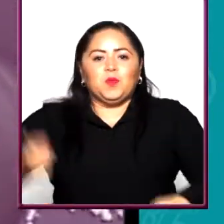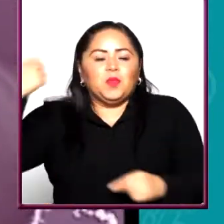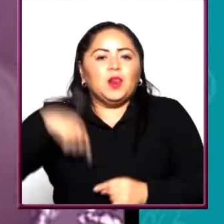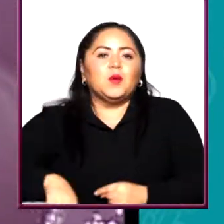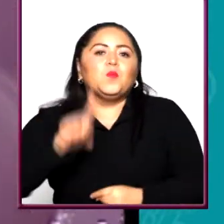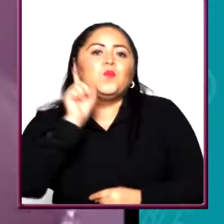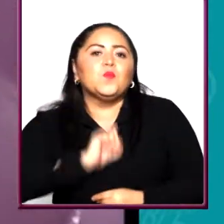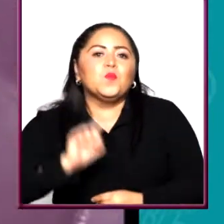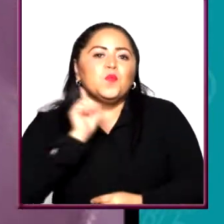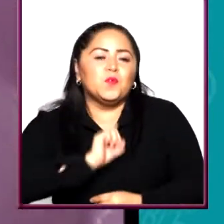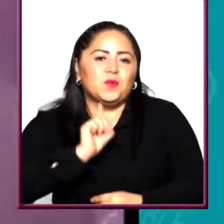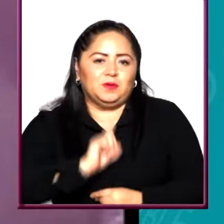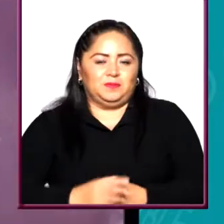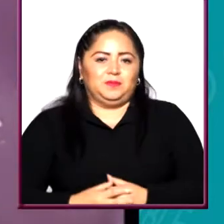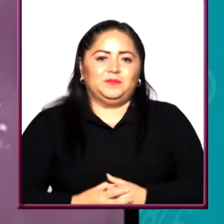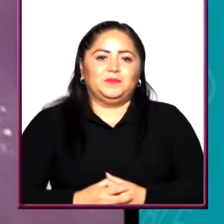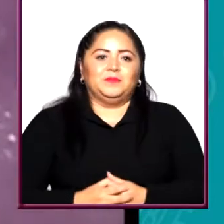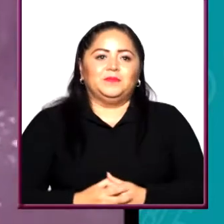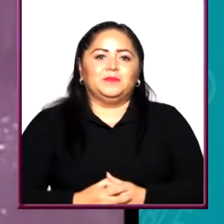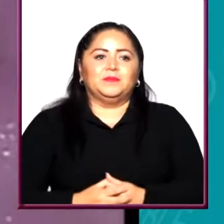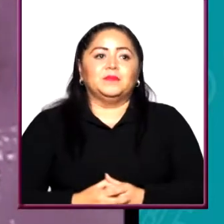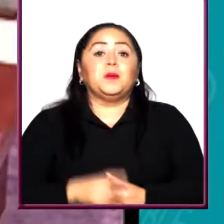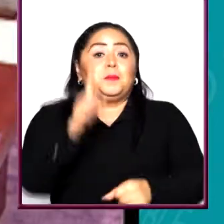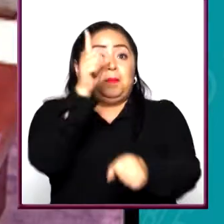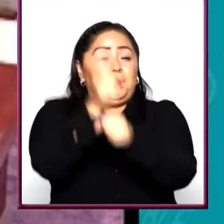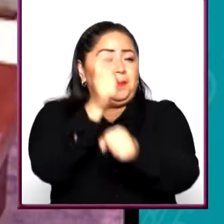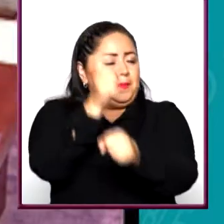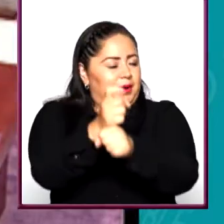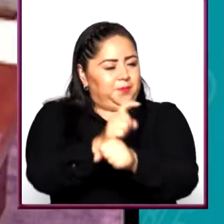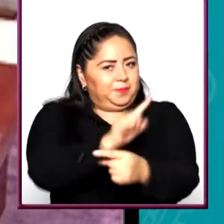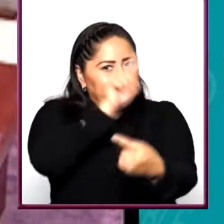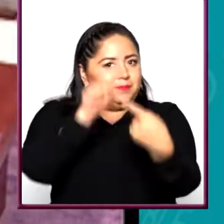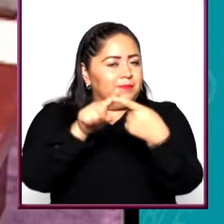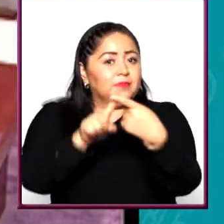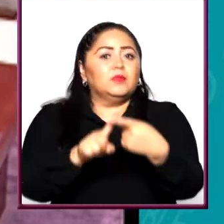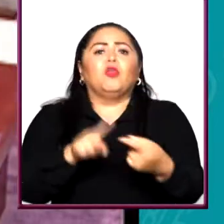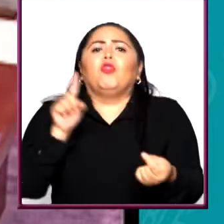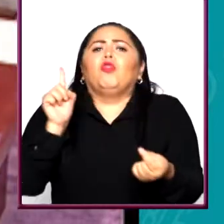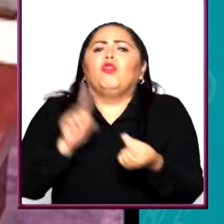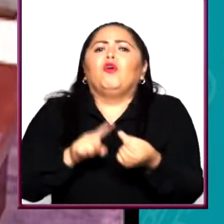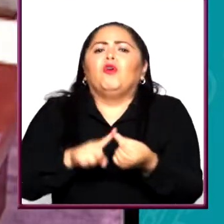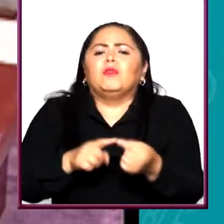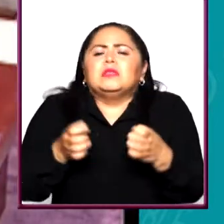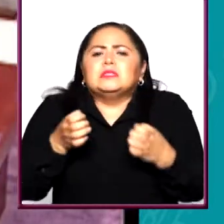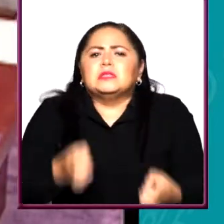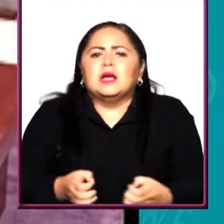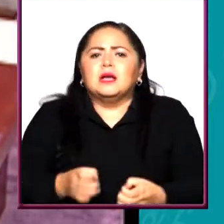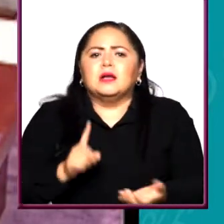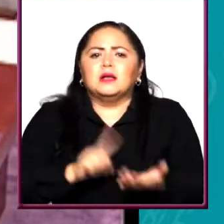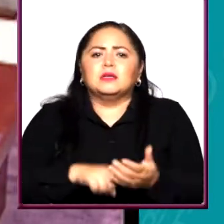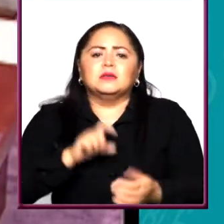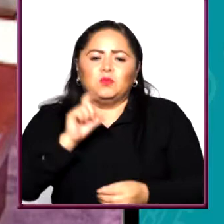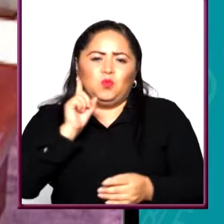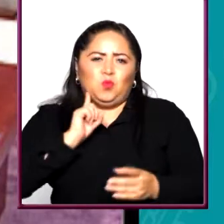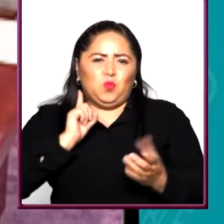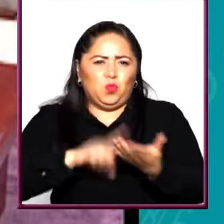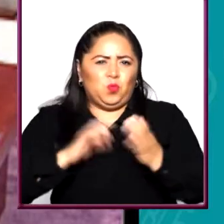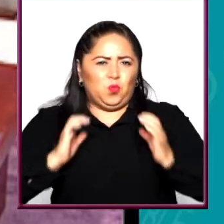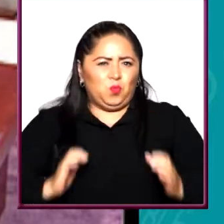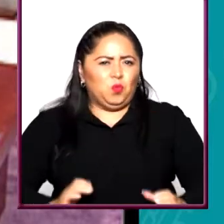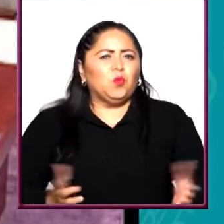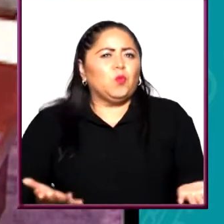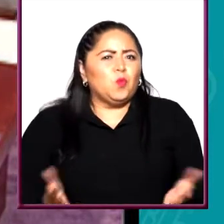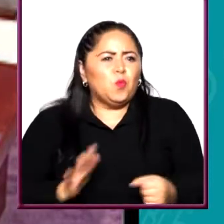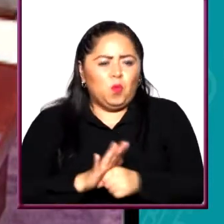órganos externos del aparato sexual femenino. Primero lo primero. ¿Dónde se ubica el aparato sexual